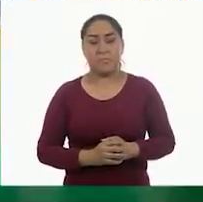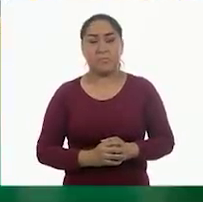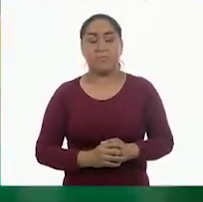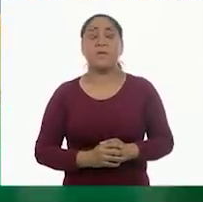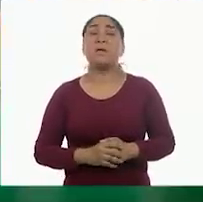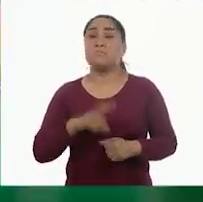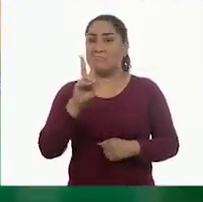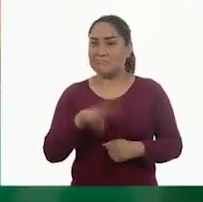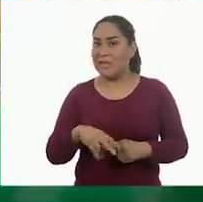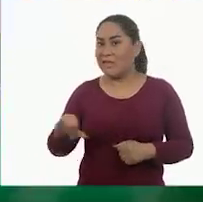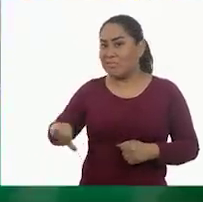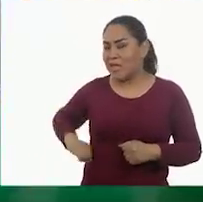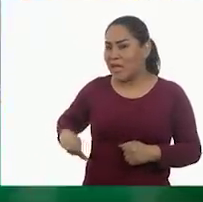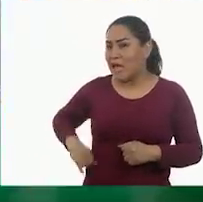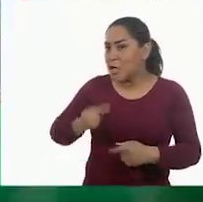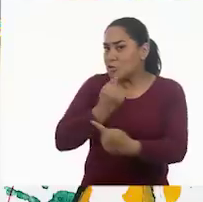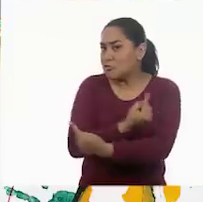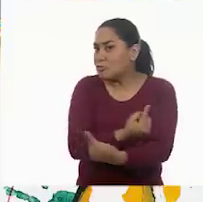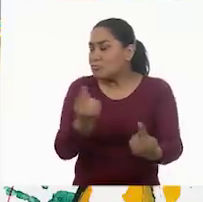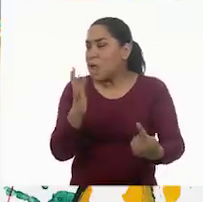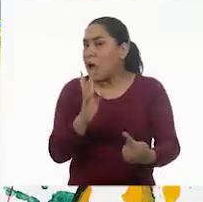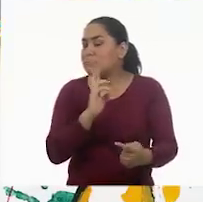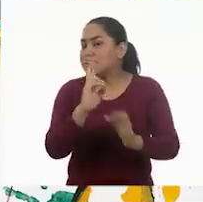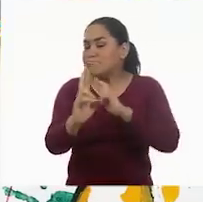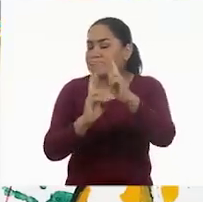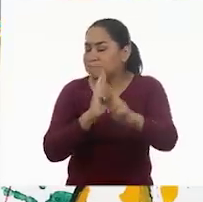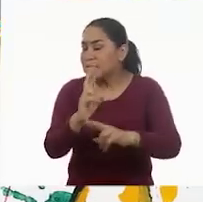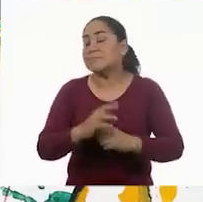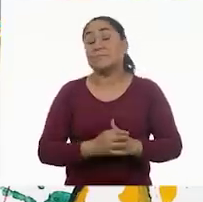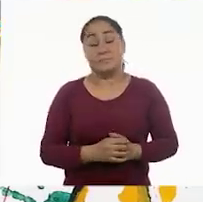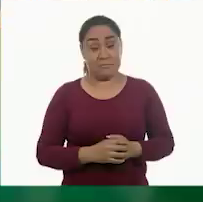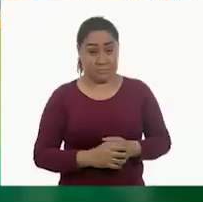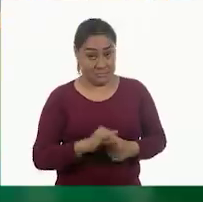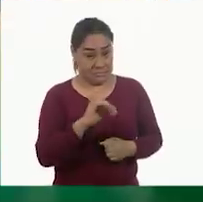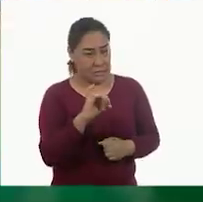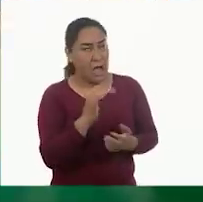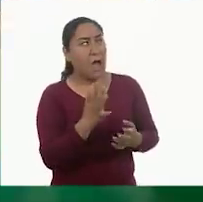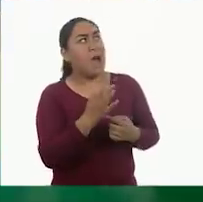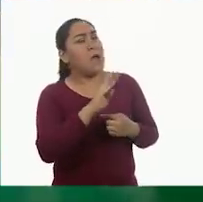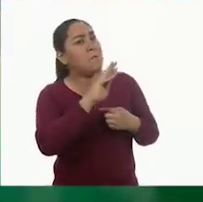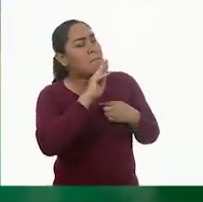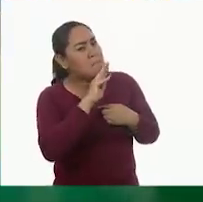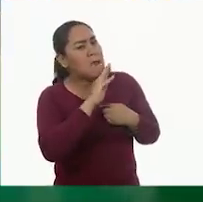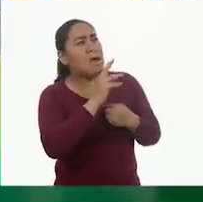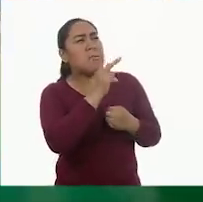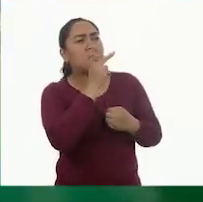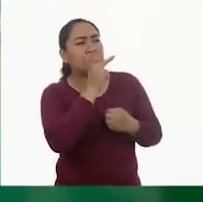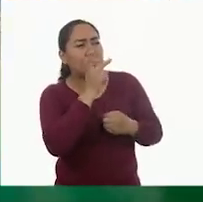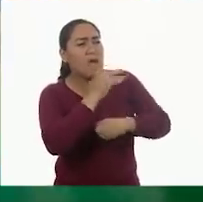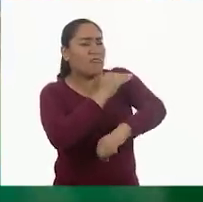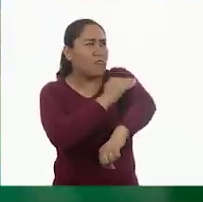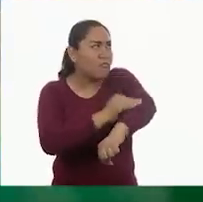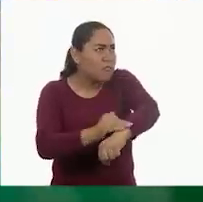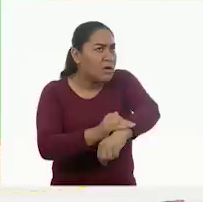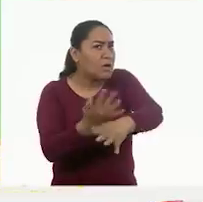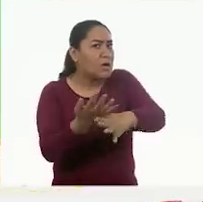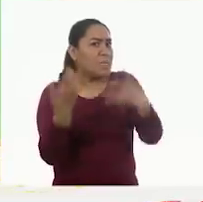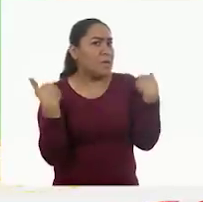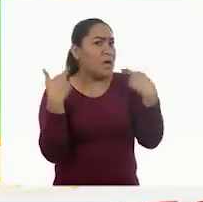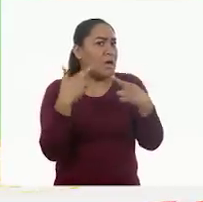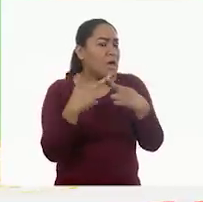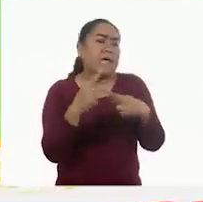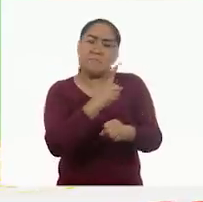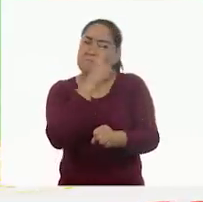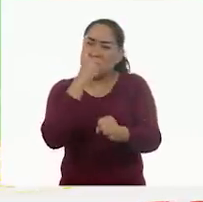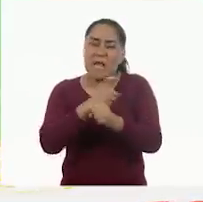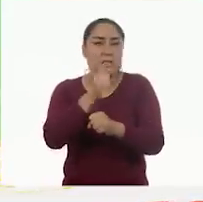Wow, qué interesante la respuesta de los niños. Sí, nuestra mamá o papá y familia y maestros son las primeras personas a las